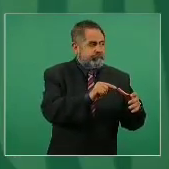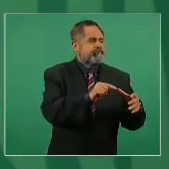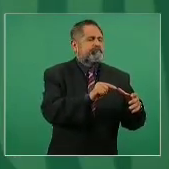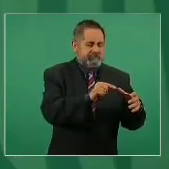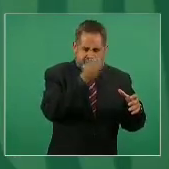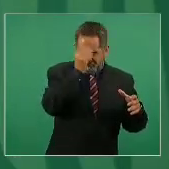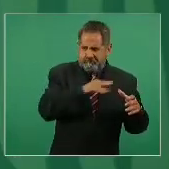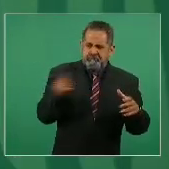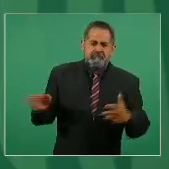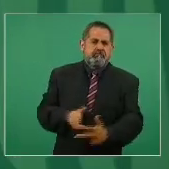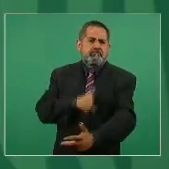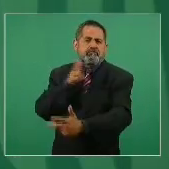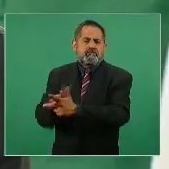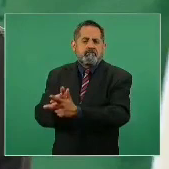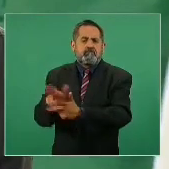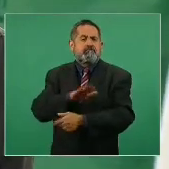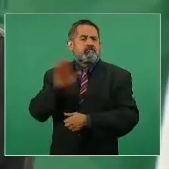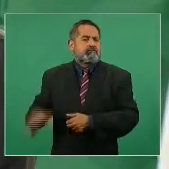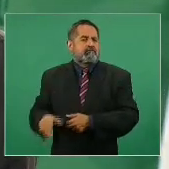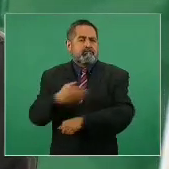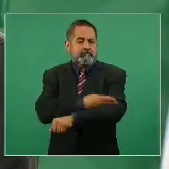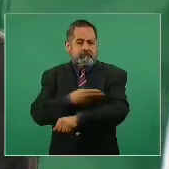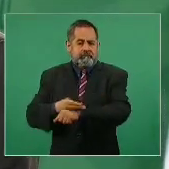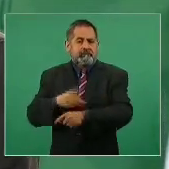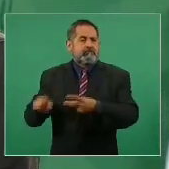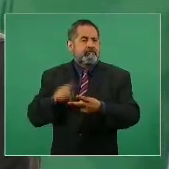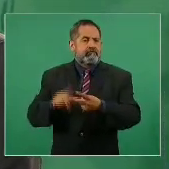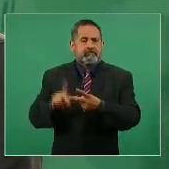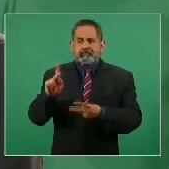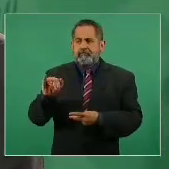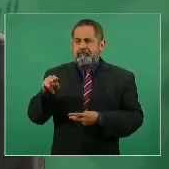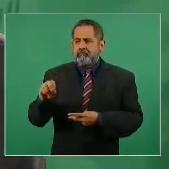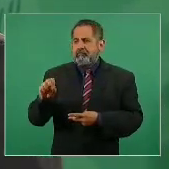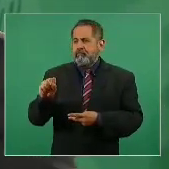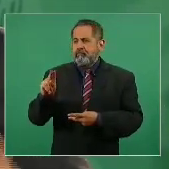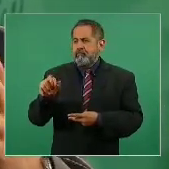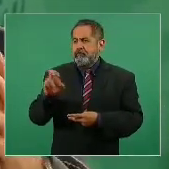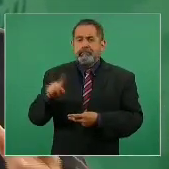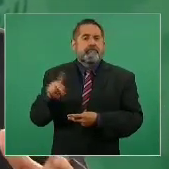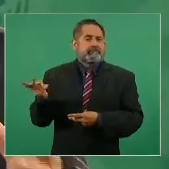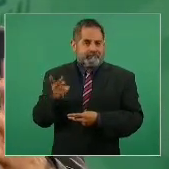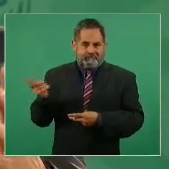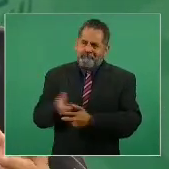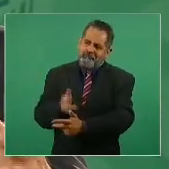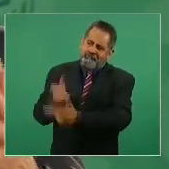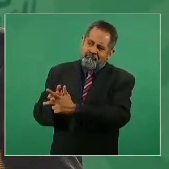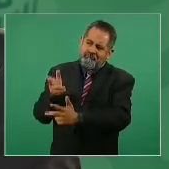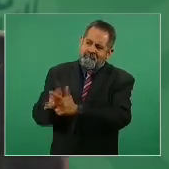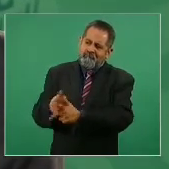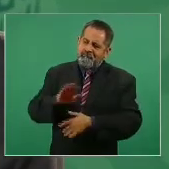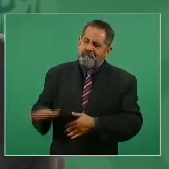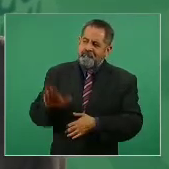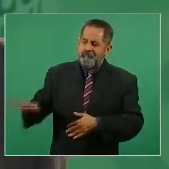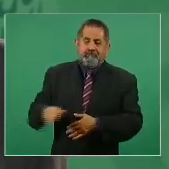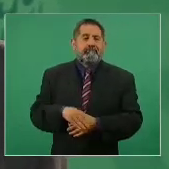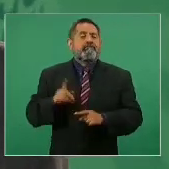el asesinato del presidente Madero y del vicepresidente José María Pino Suárez. Todos ellos.